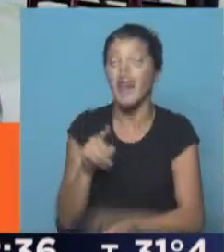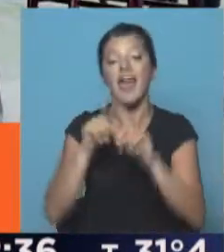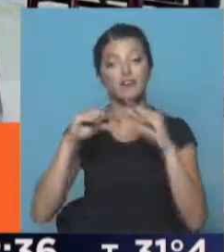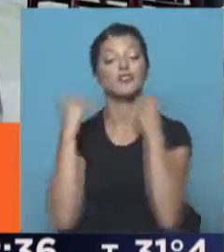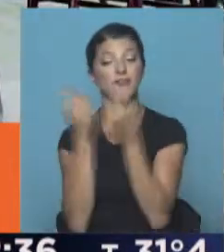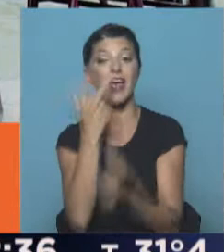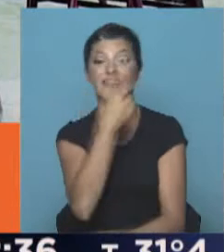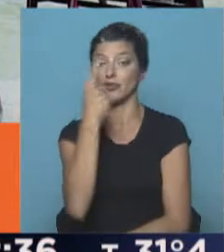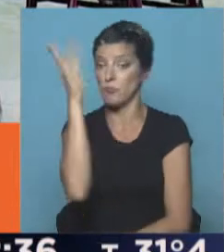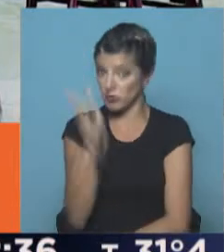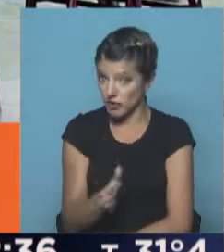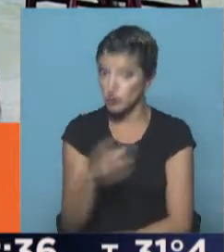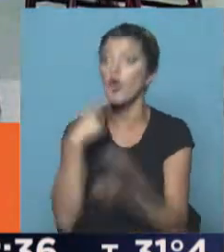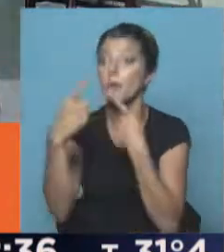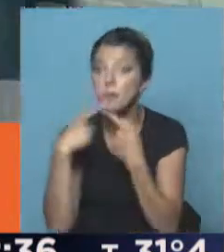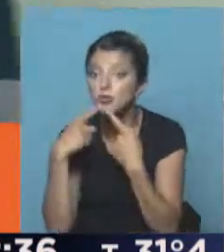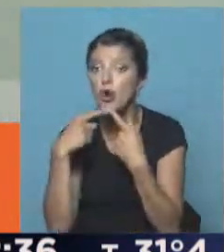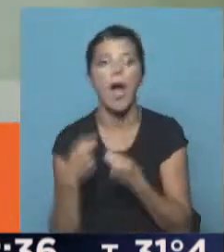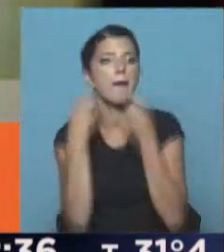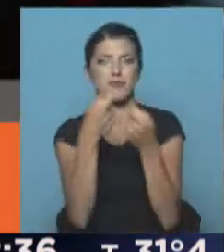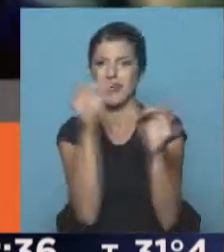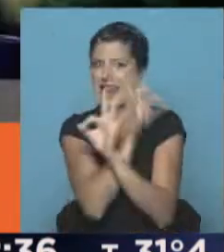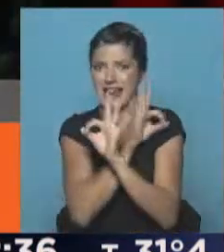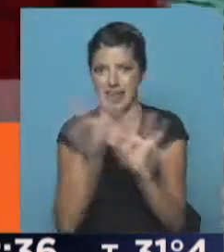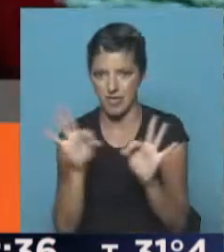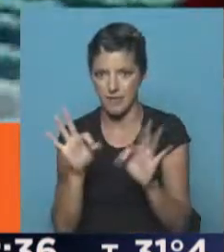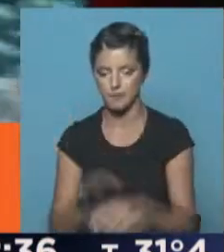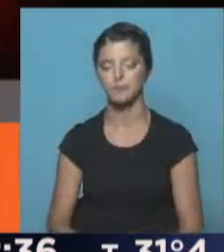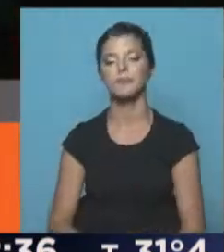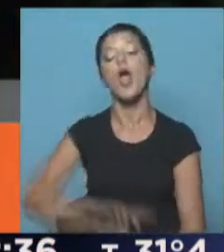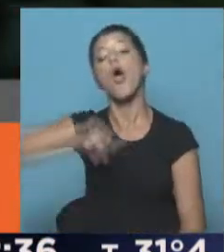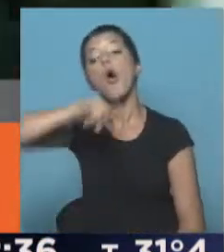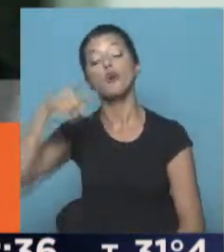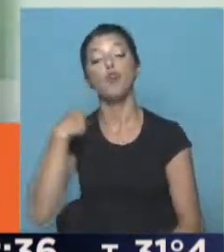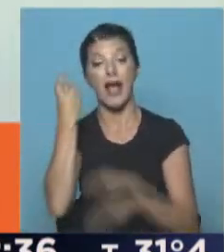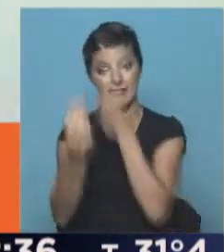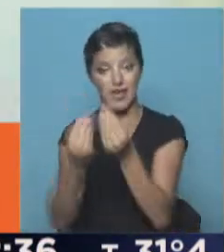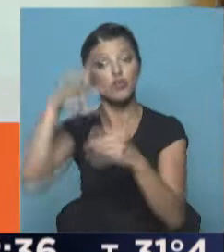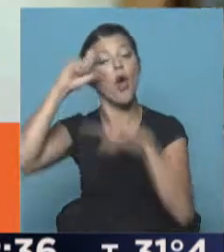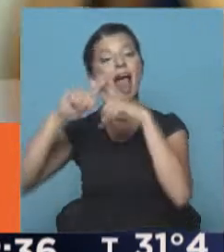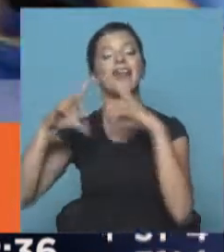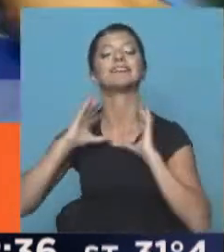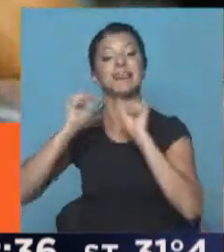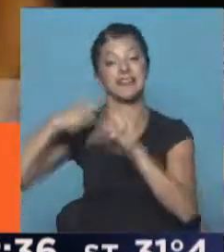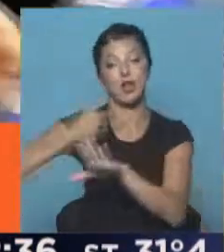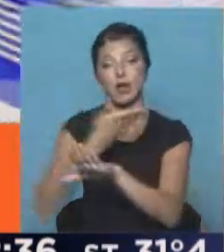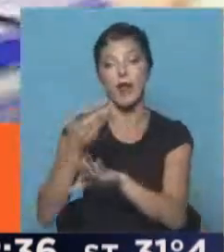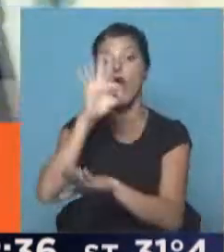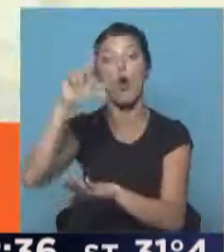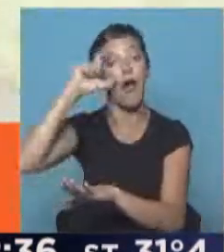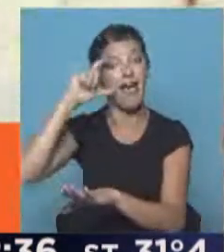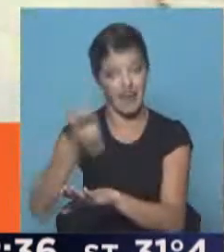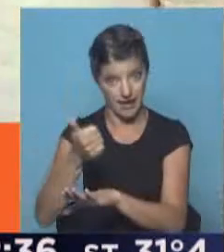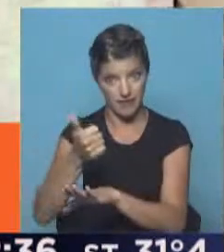por ciento de los encuestados el otro precandidato de nueva mayoría es el ex secretario general de la oea jose miguel